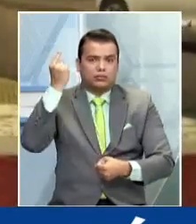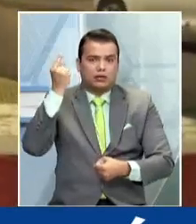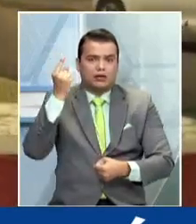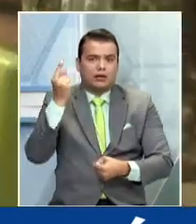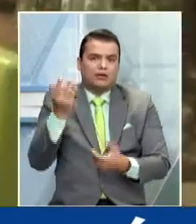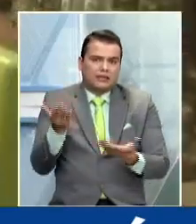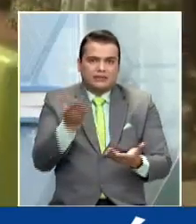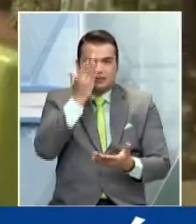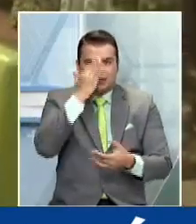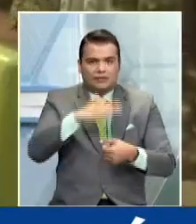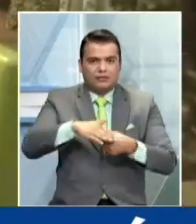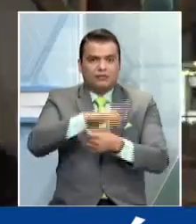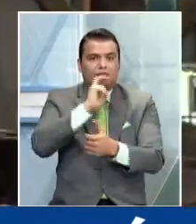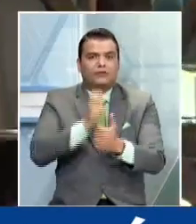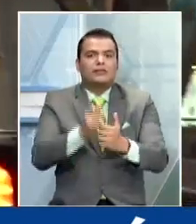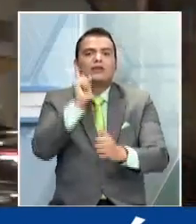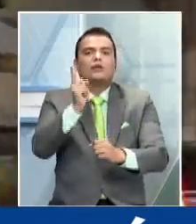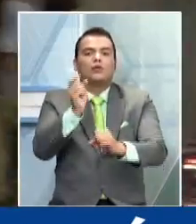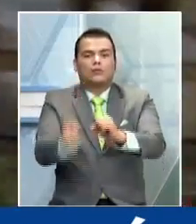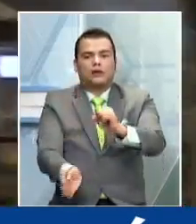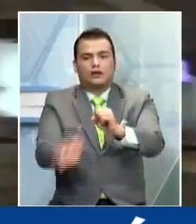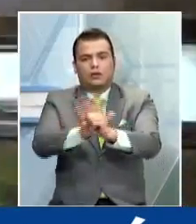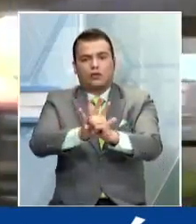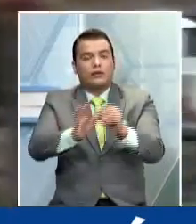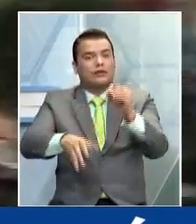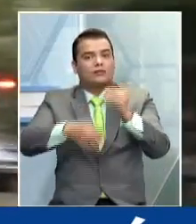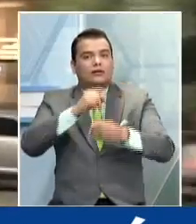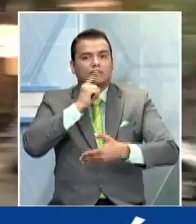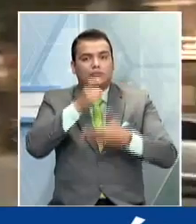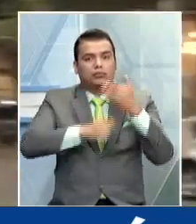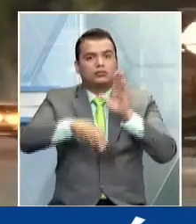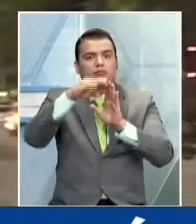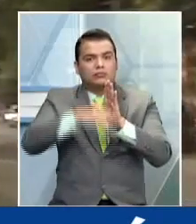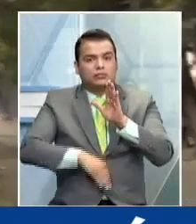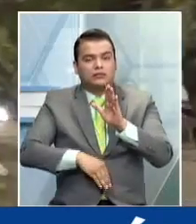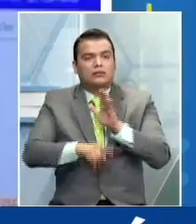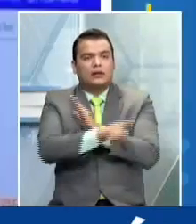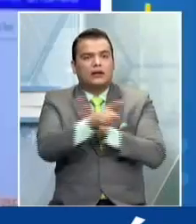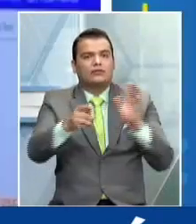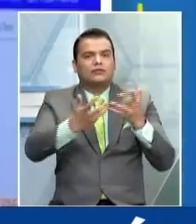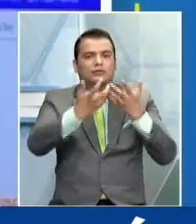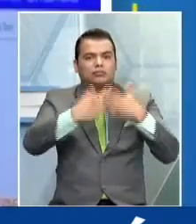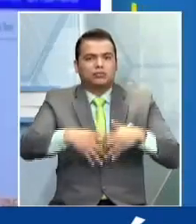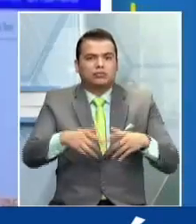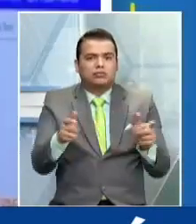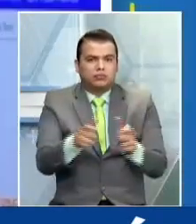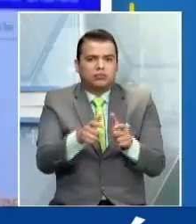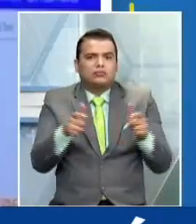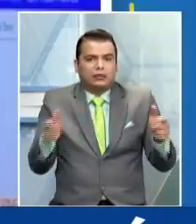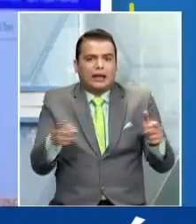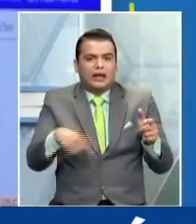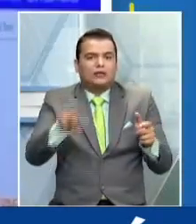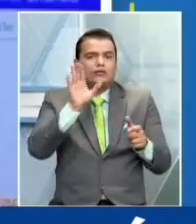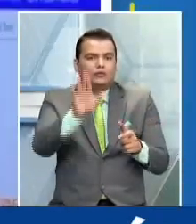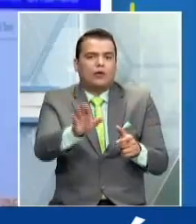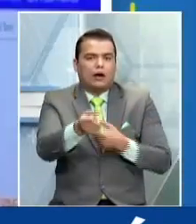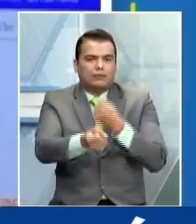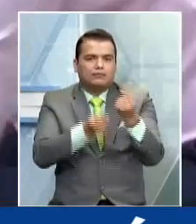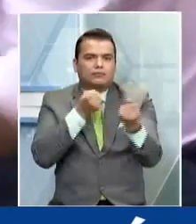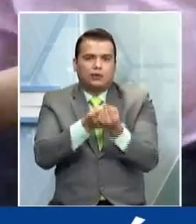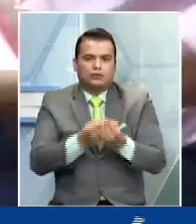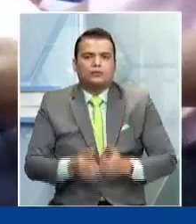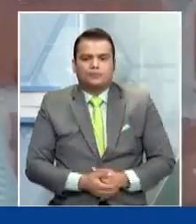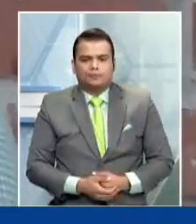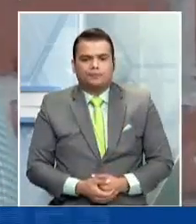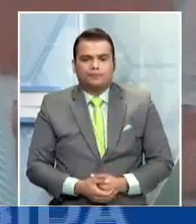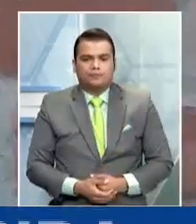que vive la ciudad. También ayuda real en alivios tributarios a los pequeños y medianos empresarios afectados por la pandemia.